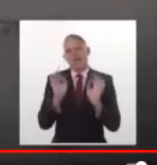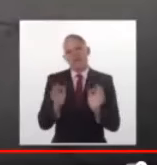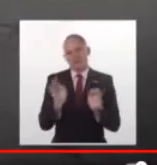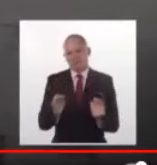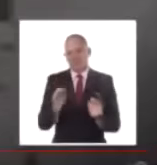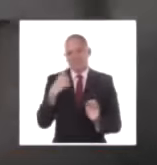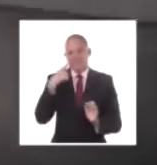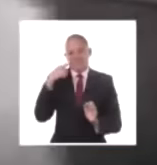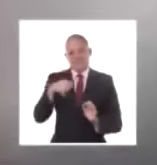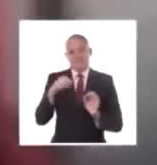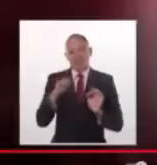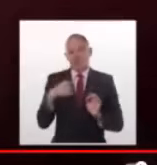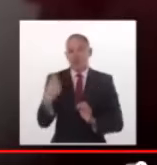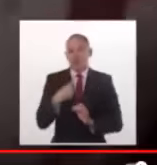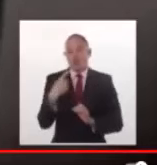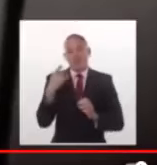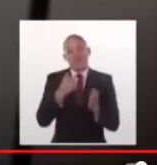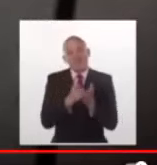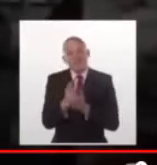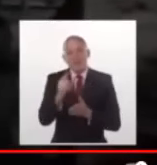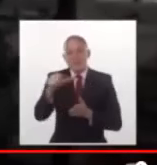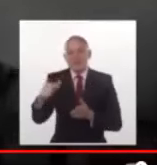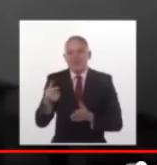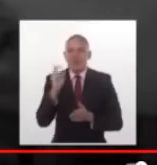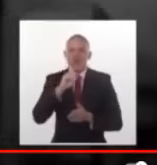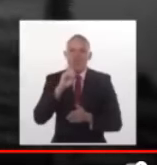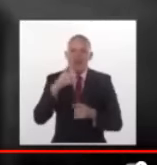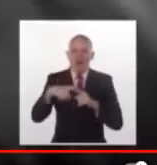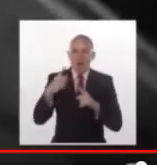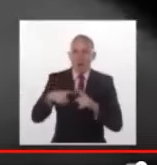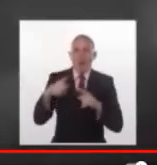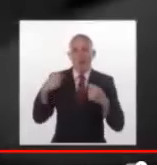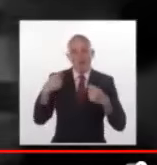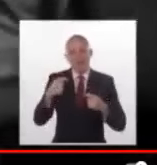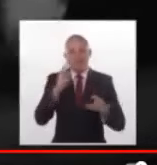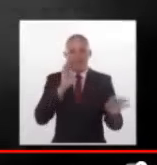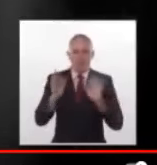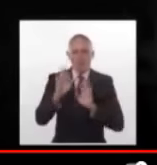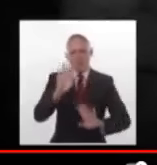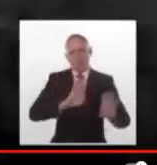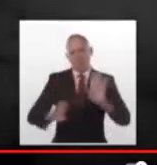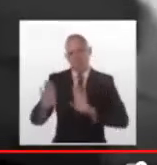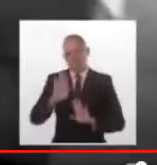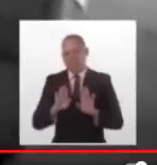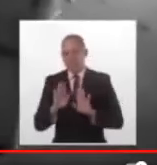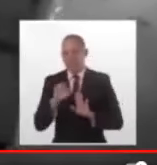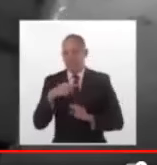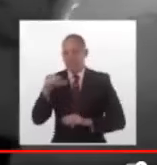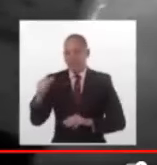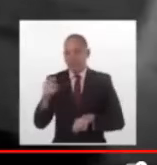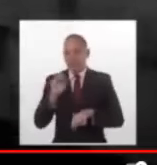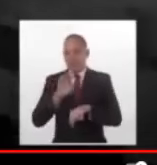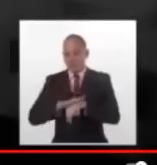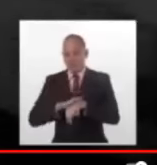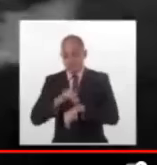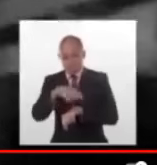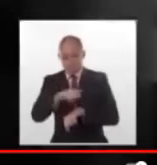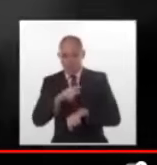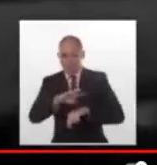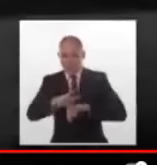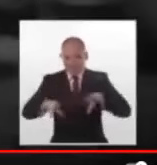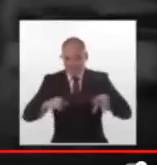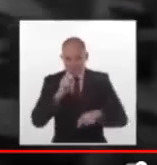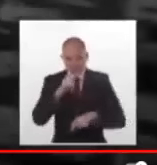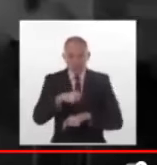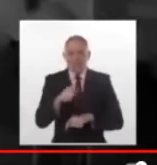cada quien a lo individual y colectivo. Los que robaron el pollo en la cámara 414 se enfrentaron a muy